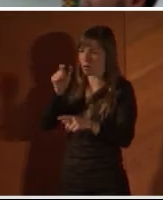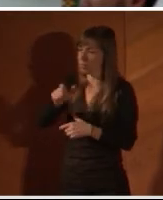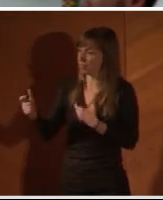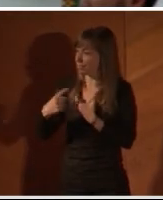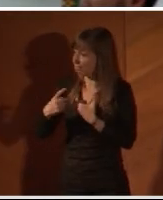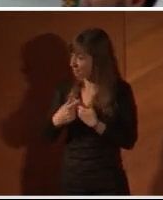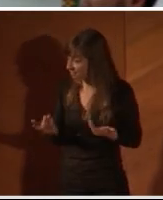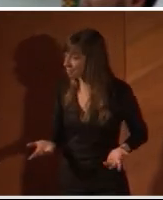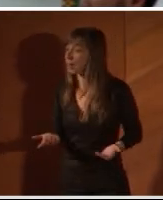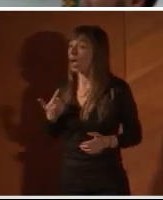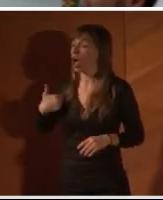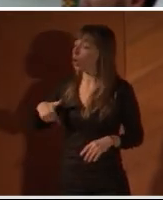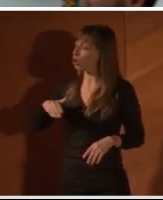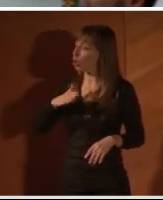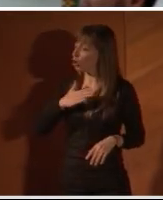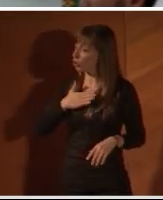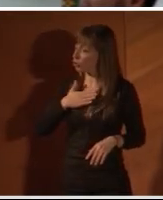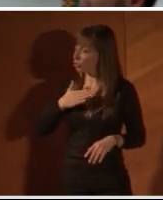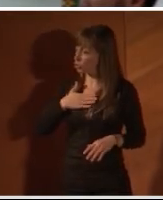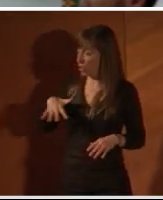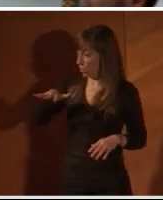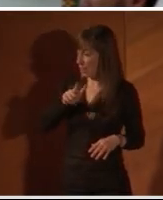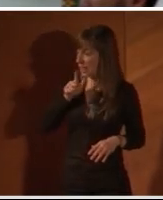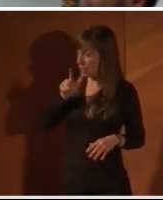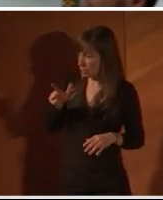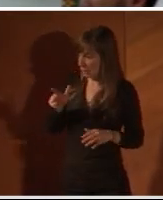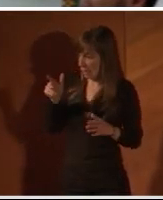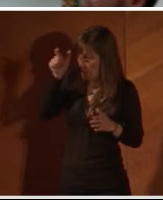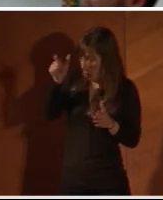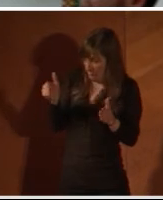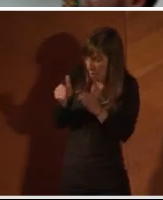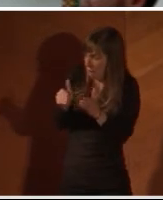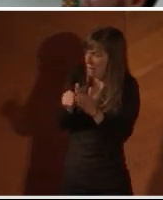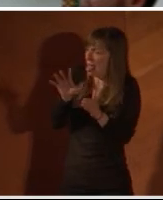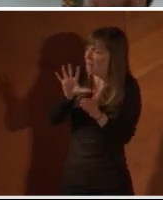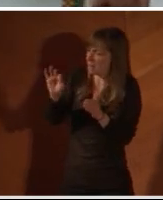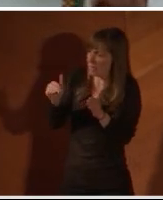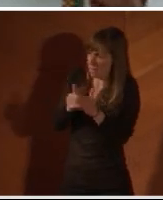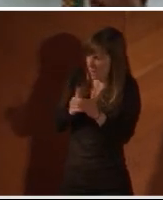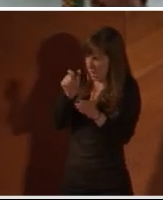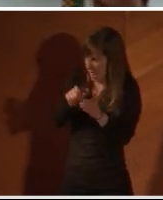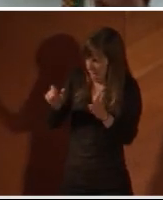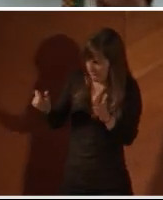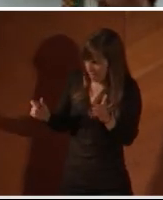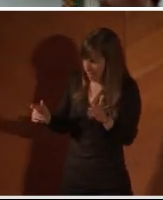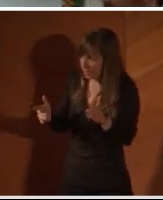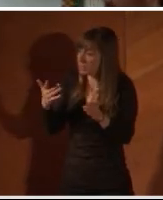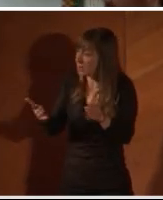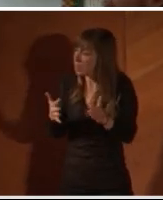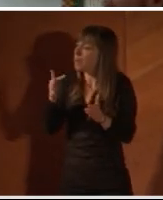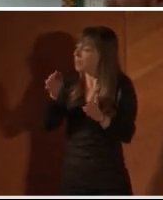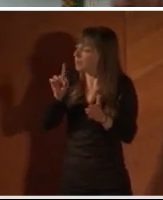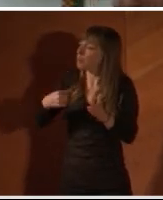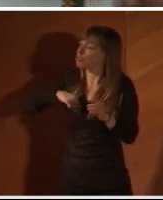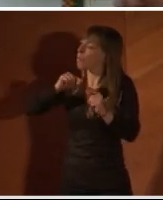TIC. Nosotros desde el Ayuntamiento de Huesca, que es un municipio de 50.000 habitantes, además de tener el Consejo Ciudadano Municipal, de tener